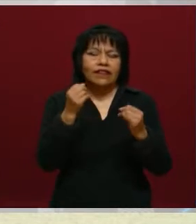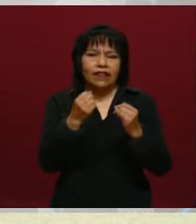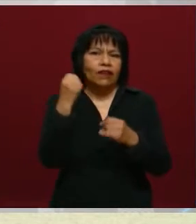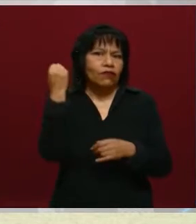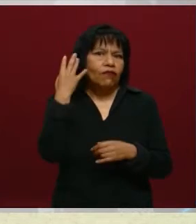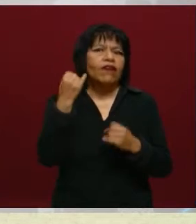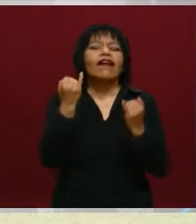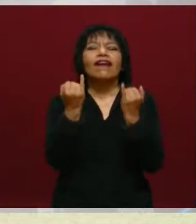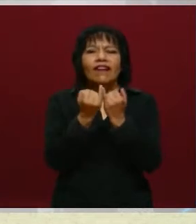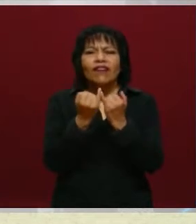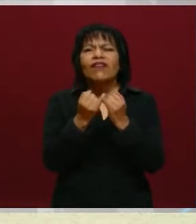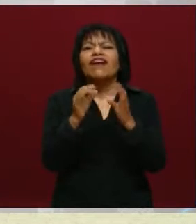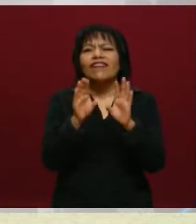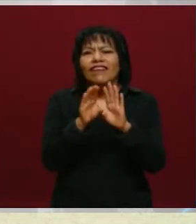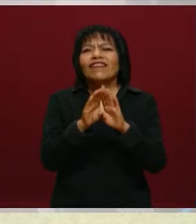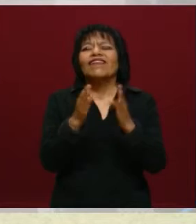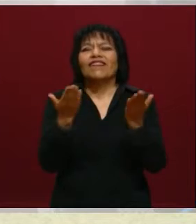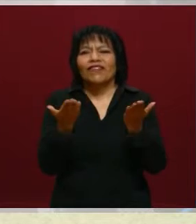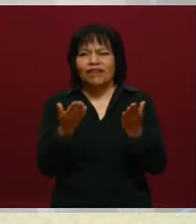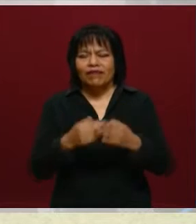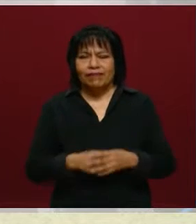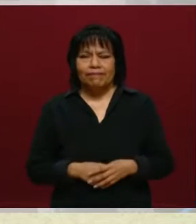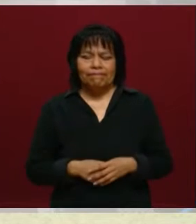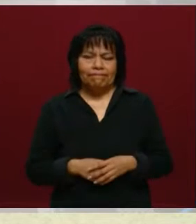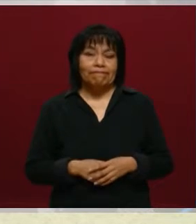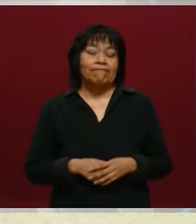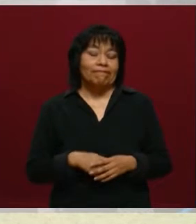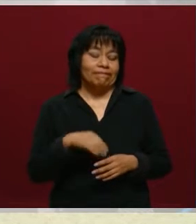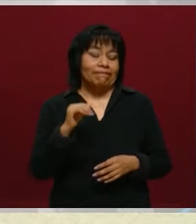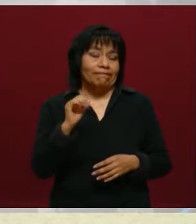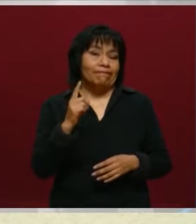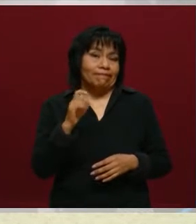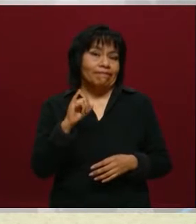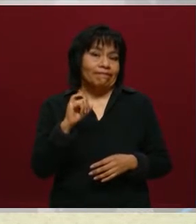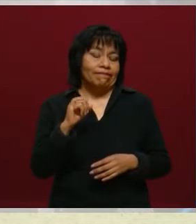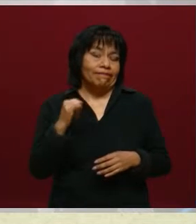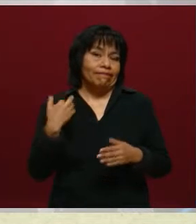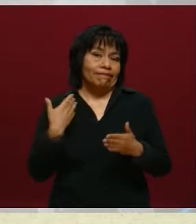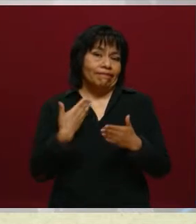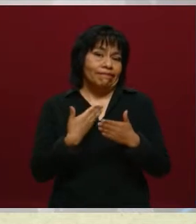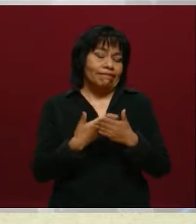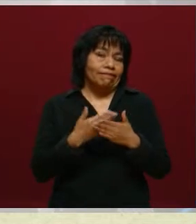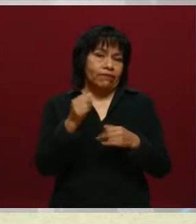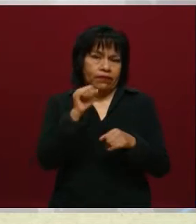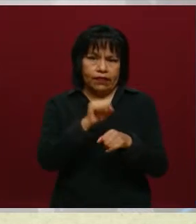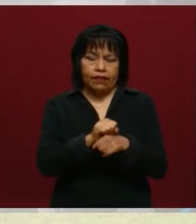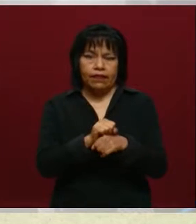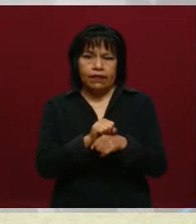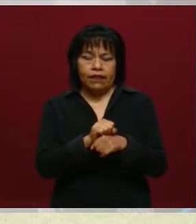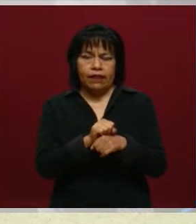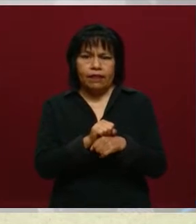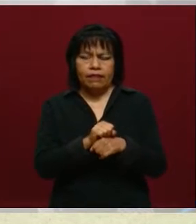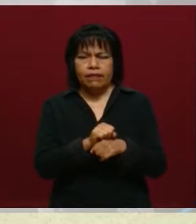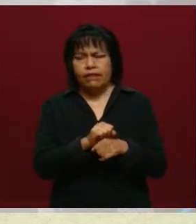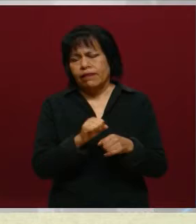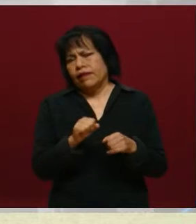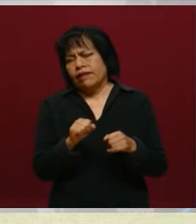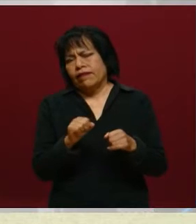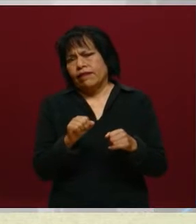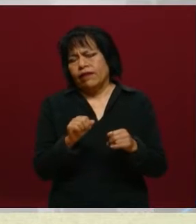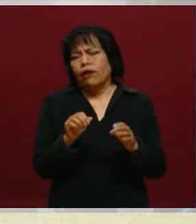como como han estado los eventos de esta semana pues sí en este trayecto y de pensar bueno